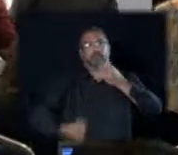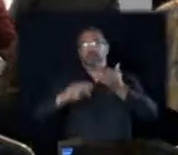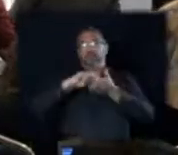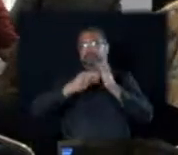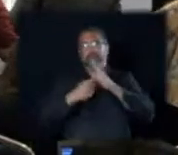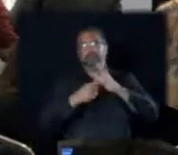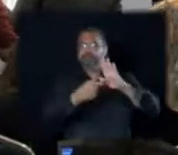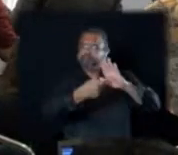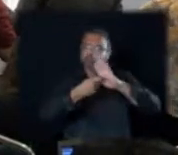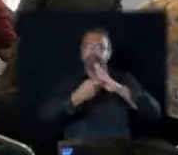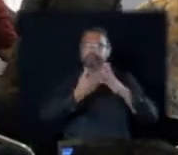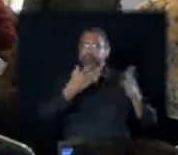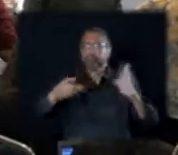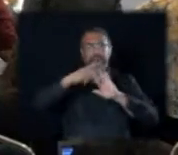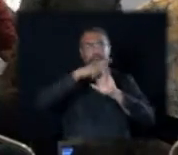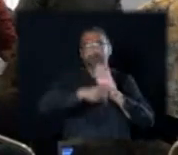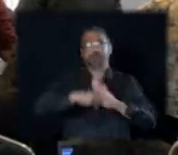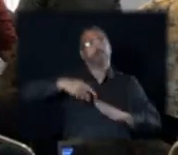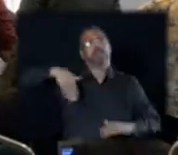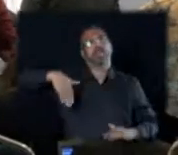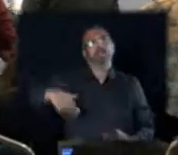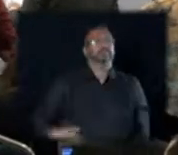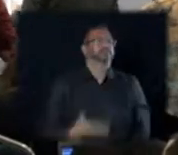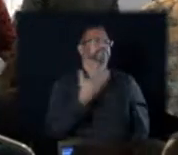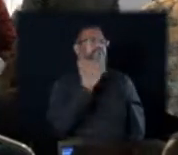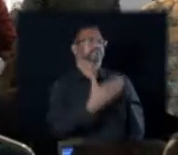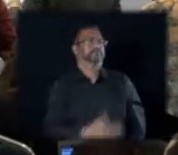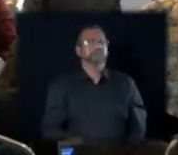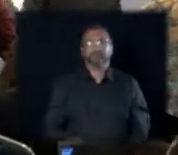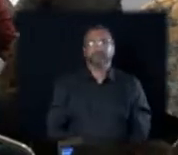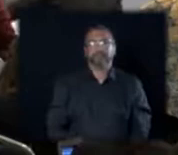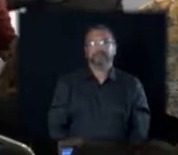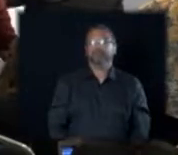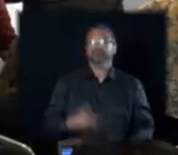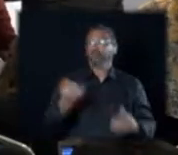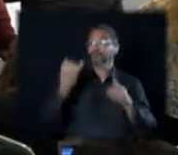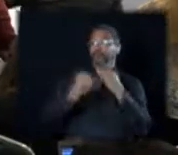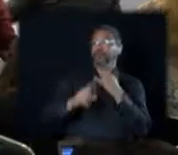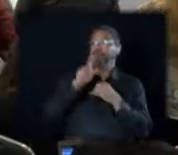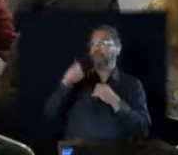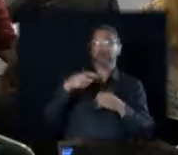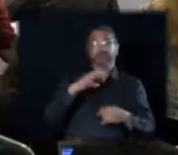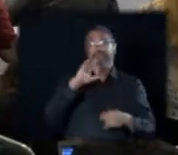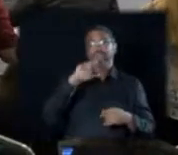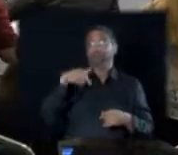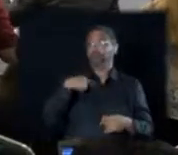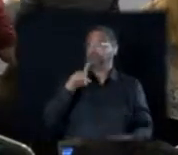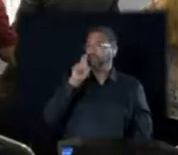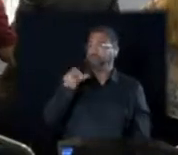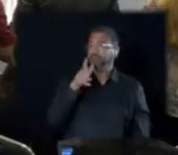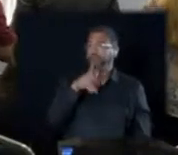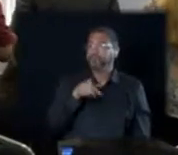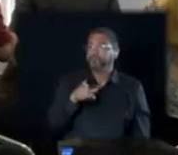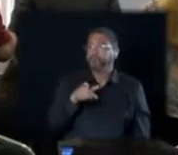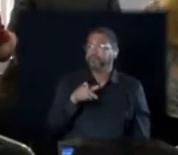ninguna condiciones finales ni ninguna política final. Muchas gracias. La última pregunta, Celia.